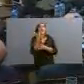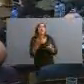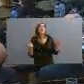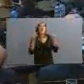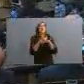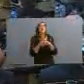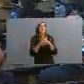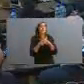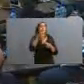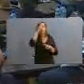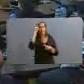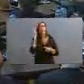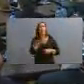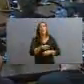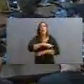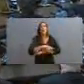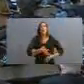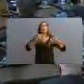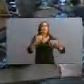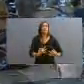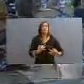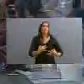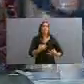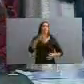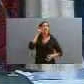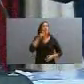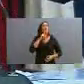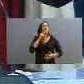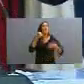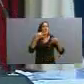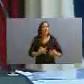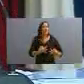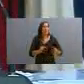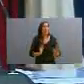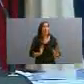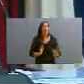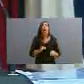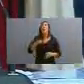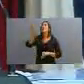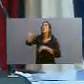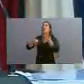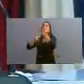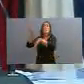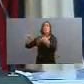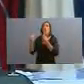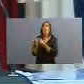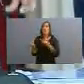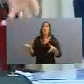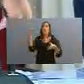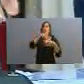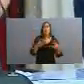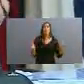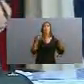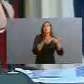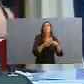la Ética. ¿A quién? Y entonces había que convocar a muchos éticos y éticas a conformar